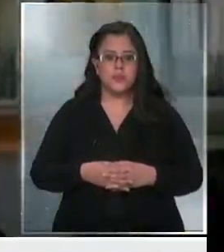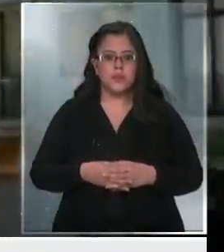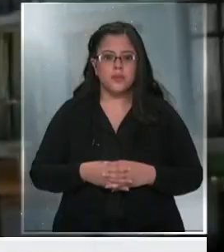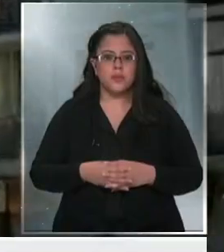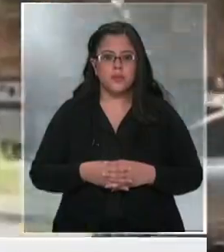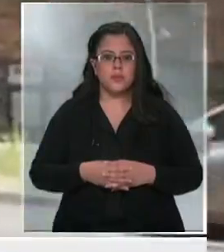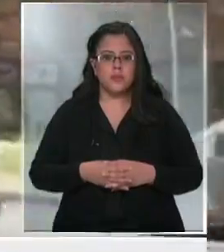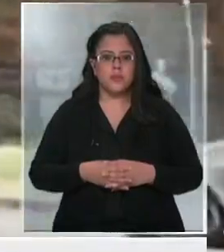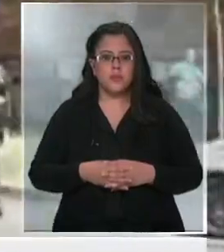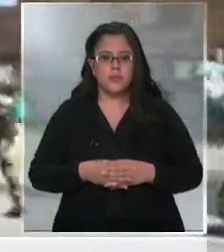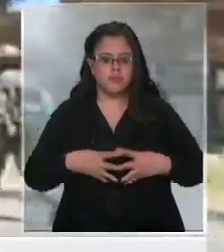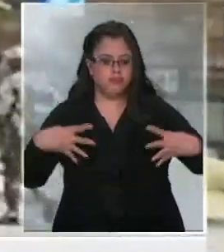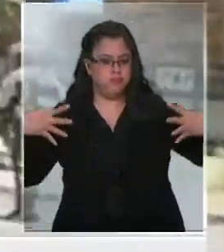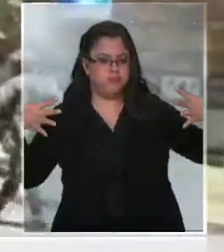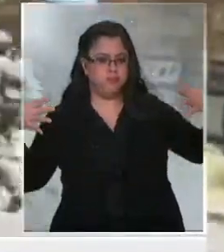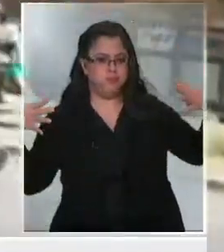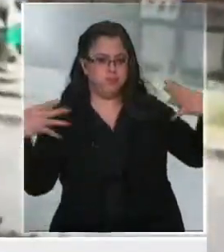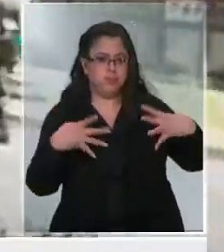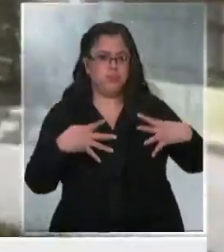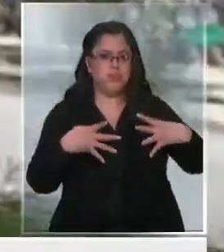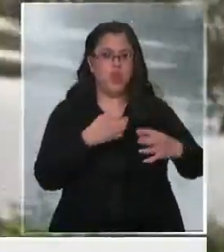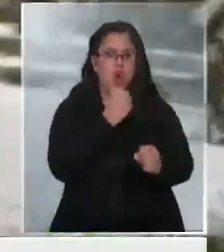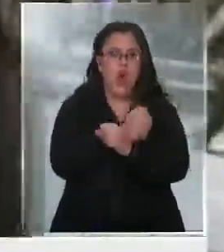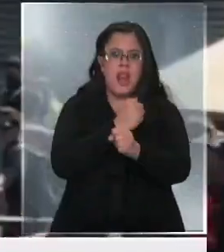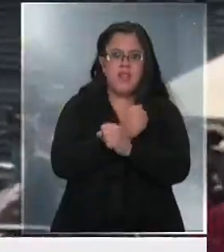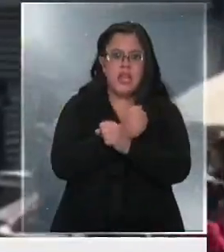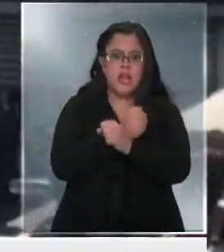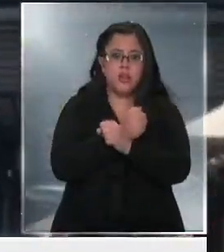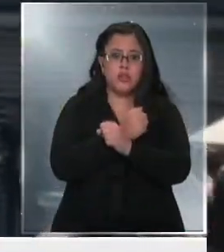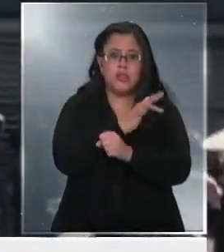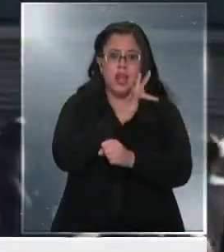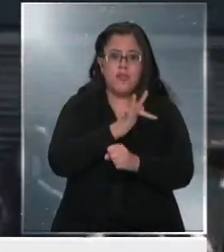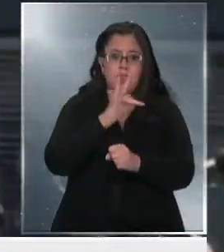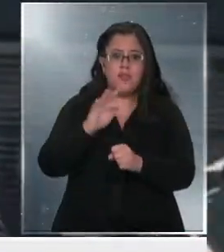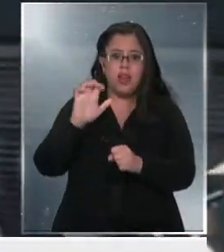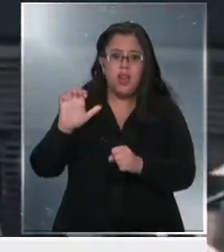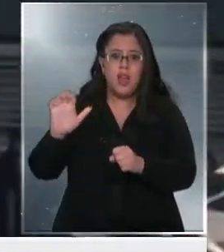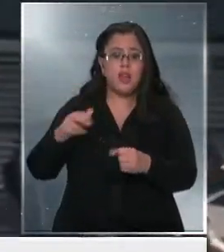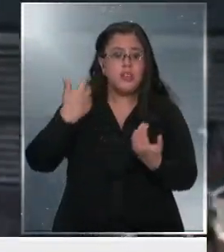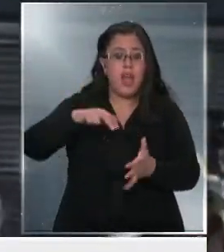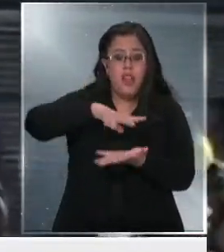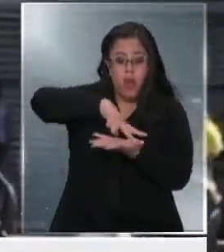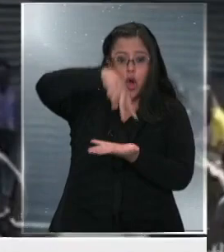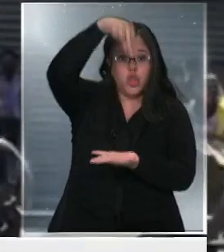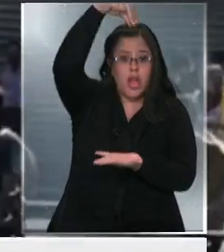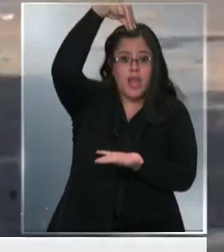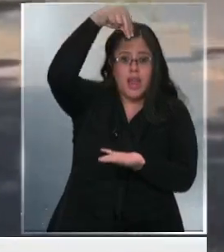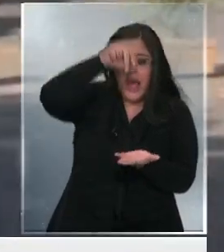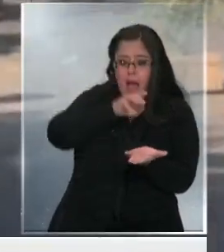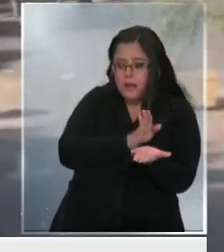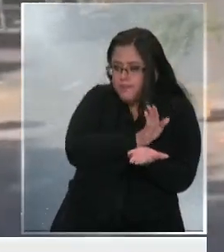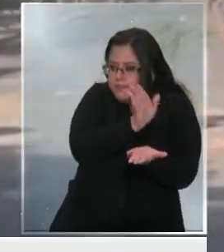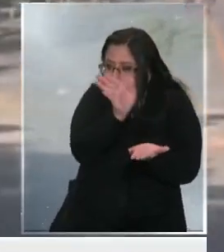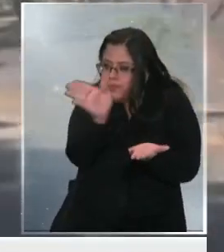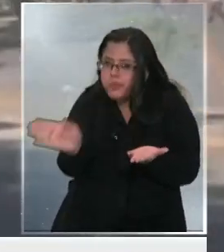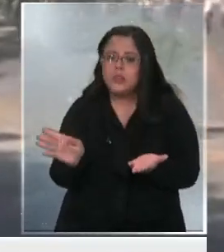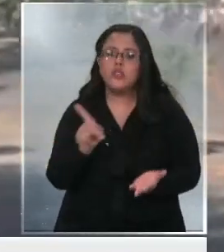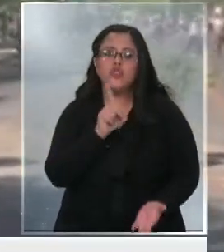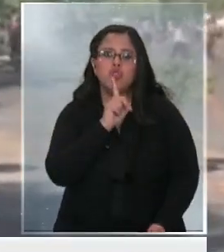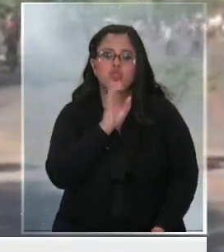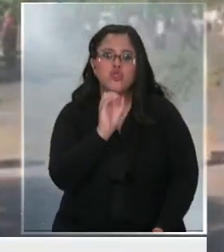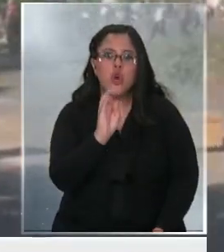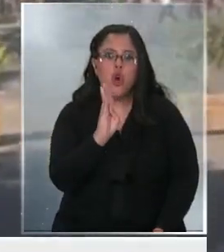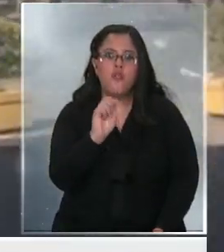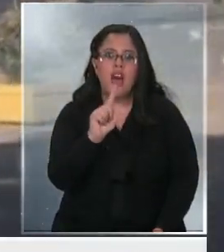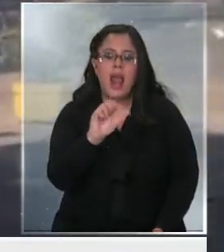Enfrentamientos con fuerzas especiales hicieron que desde el Costanera Center se fueran hacia Tobalaba. Ahí se instalaron las primeras barricadas